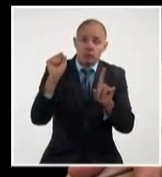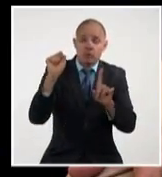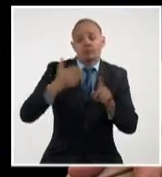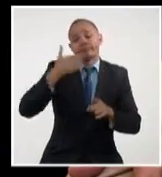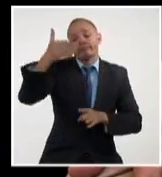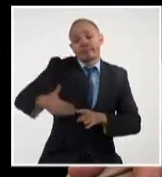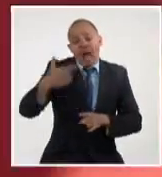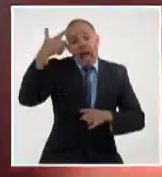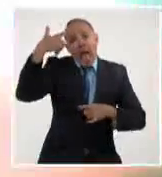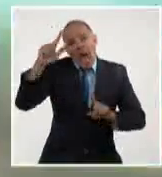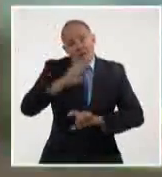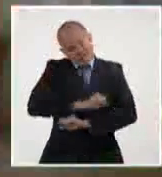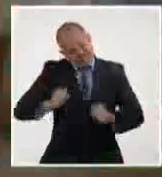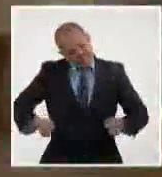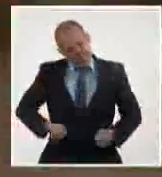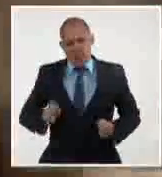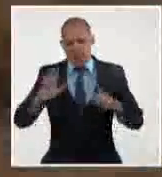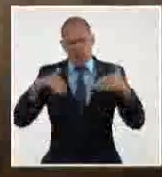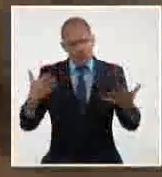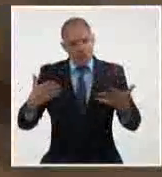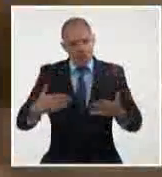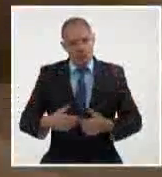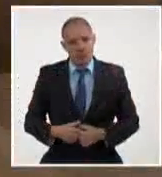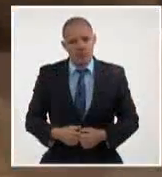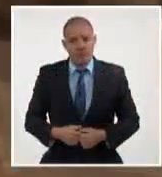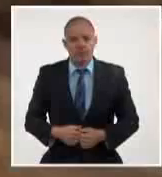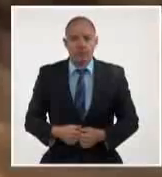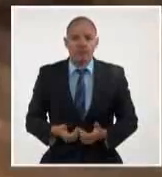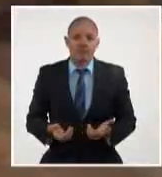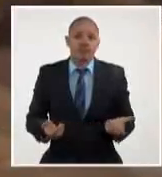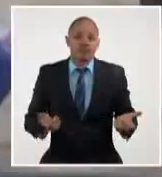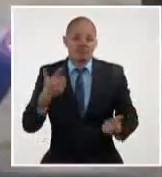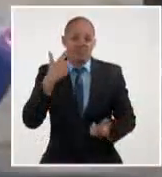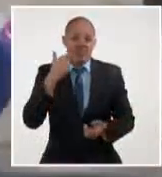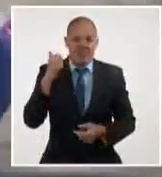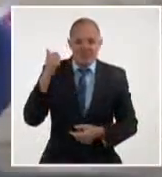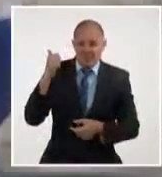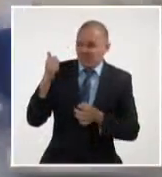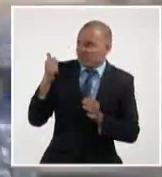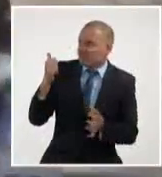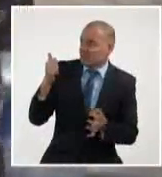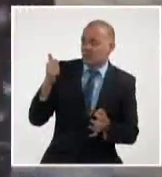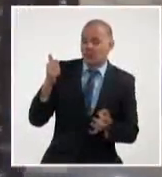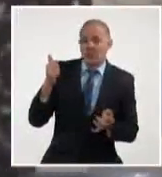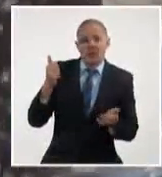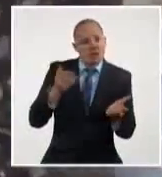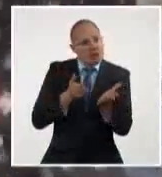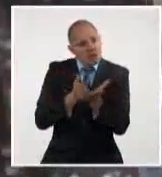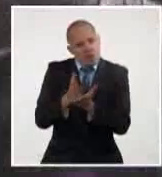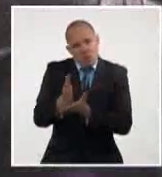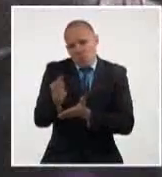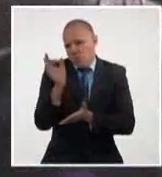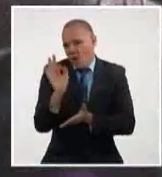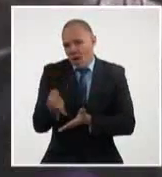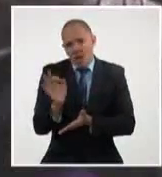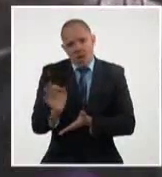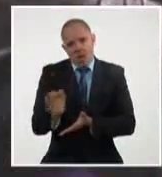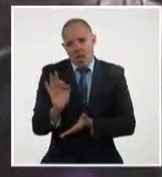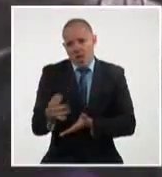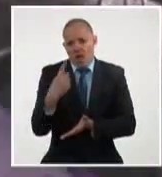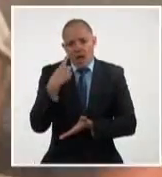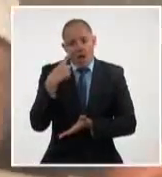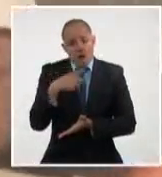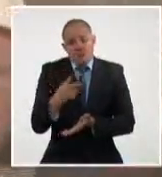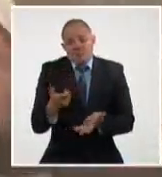mayor resistencia en el futuro. Este escenario se configuró como un ejemplo continuado de vulnerabilidad e